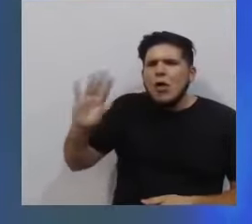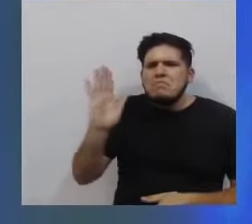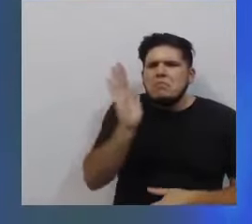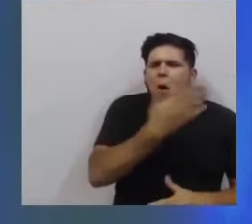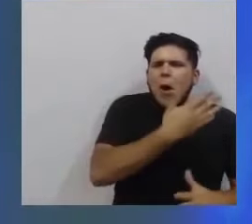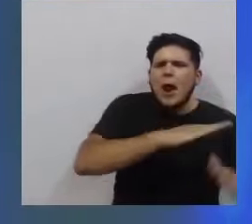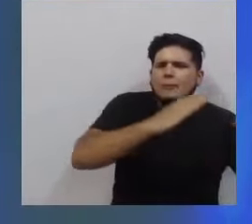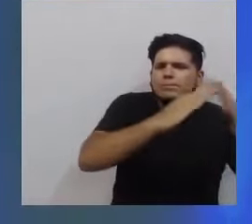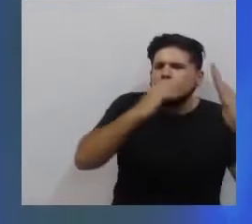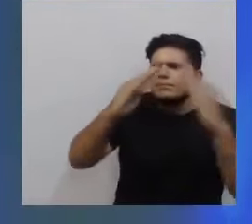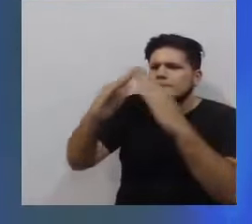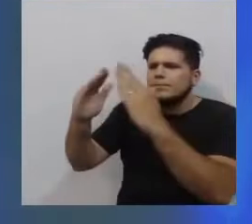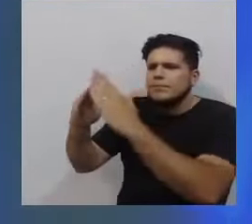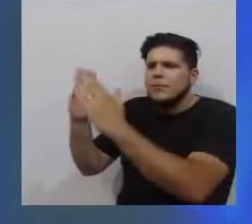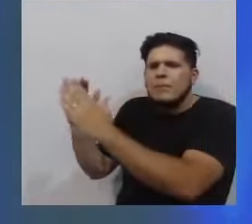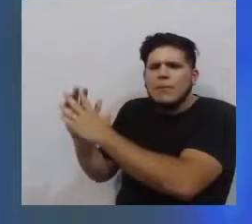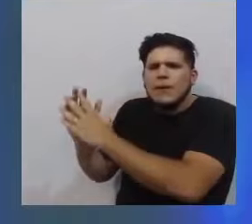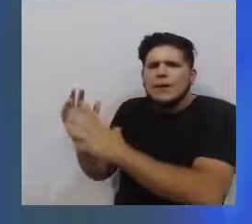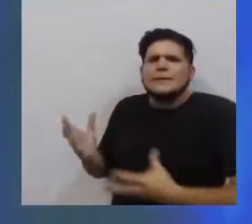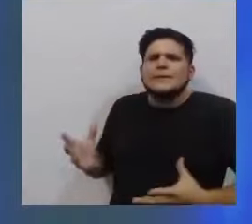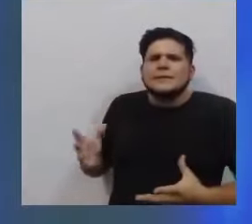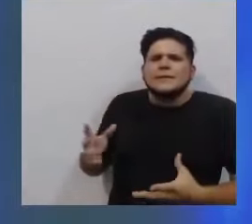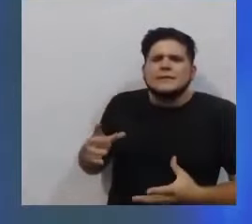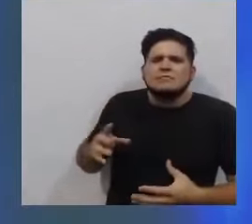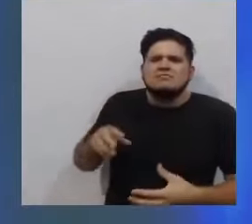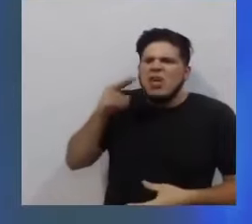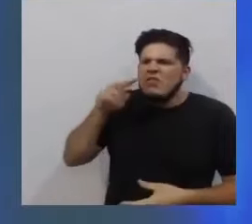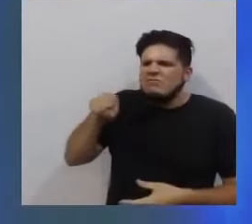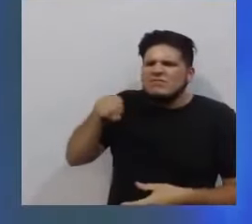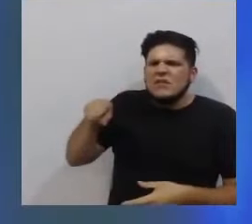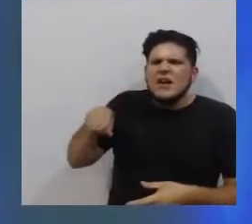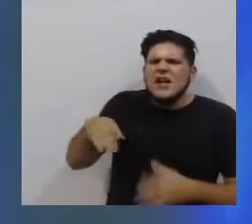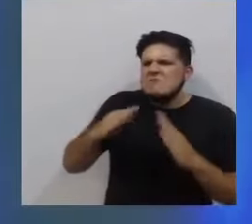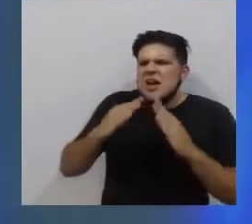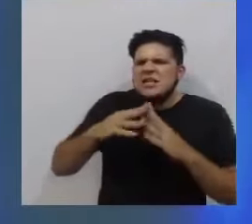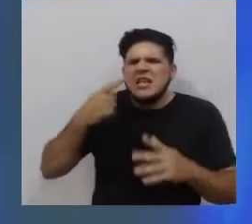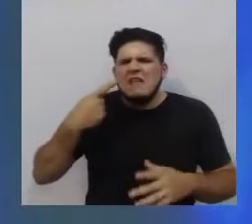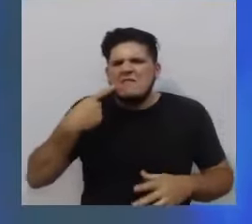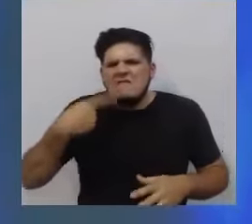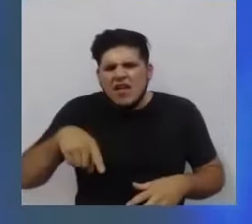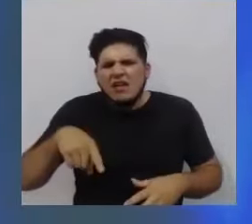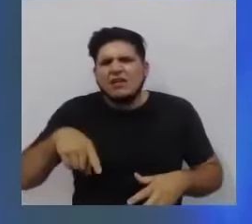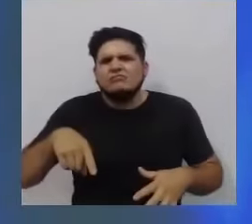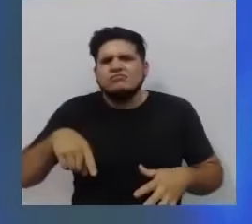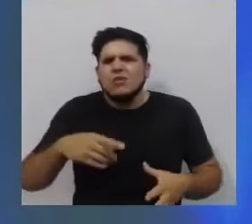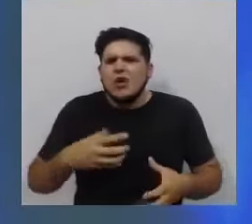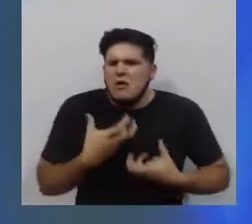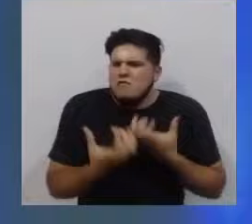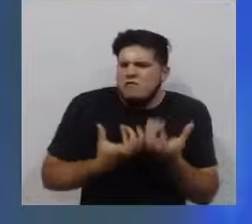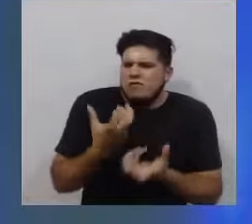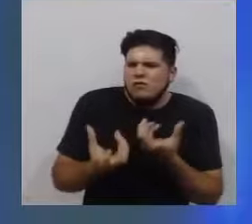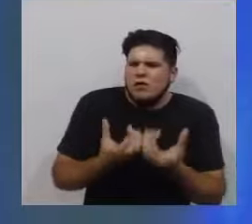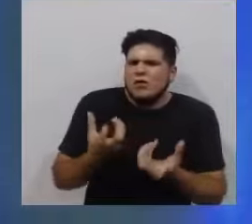significa que no tenían ni identidad ni seguridad sino que el enemigo podía hacer absolutamente lo